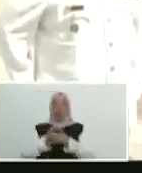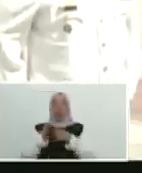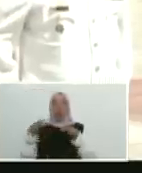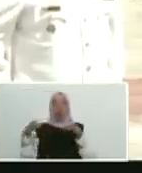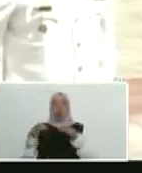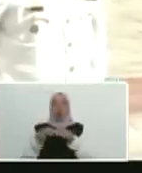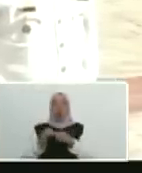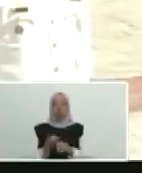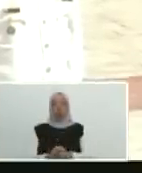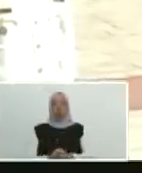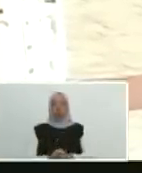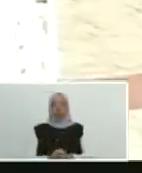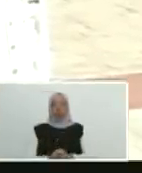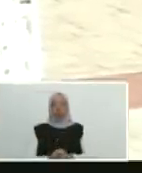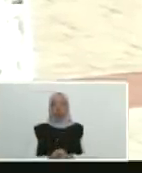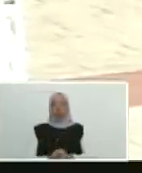fundamentales.